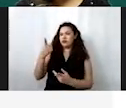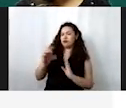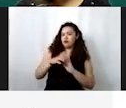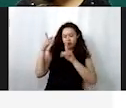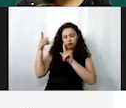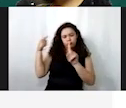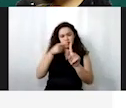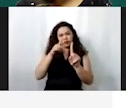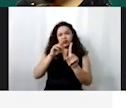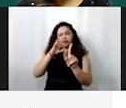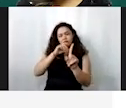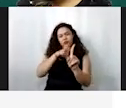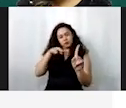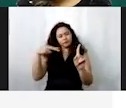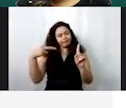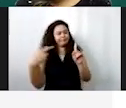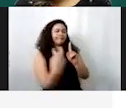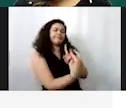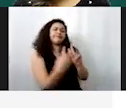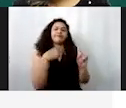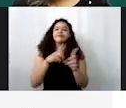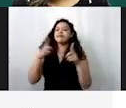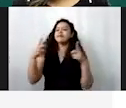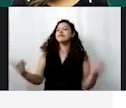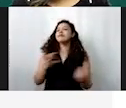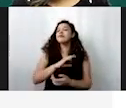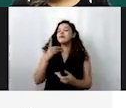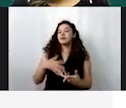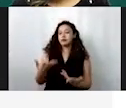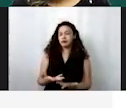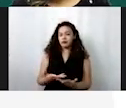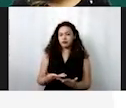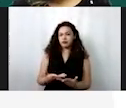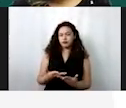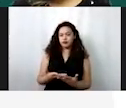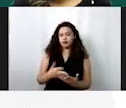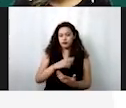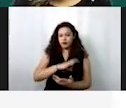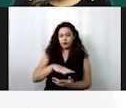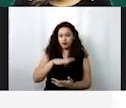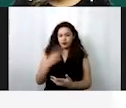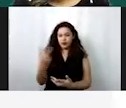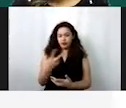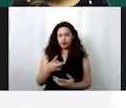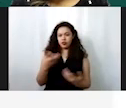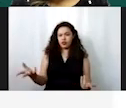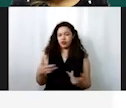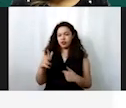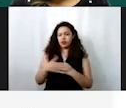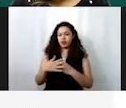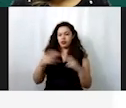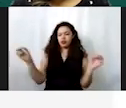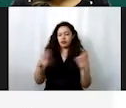podamos alimentarlo, desarrollarlo. Entonces, congratulaciones a ambos y ojalá también nos veamos en noviembre con